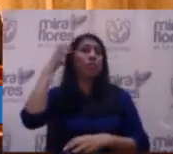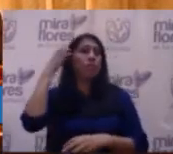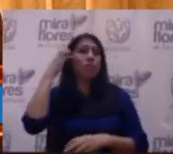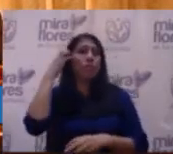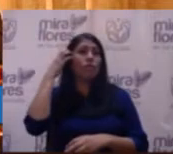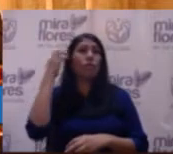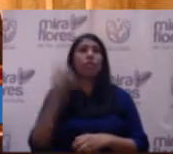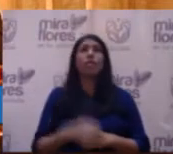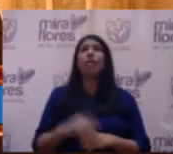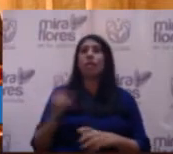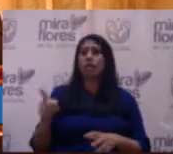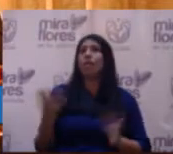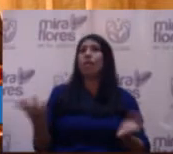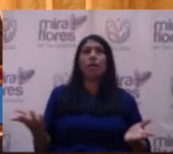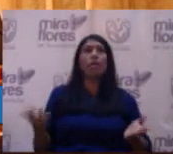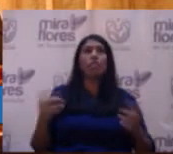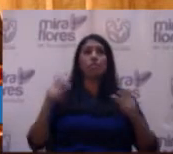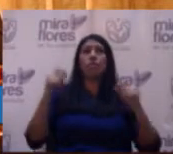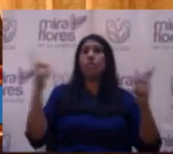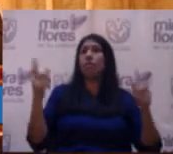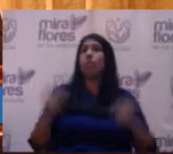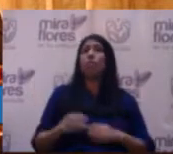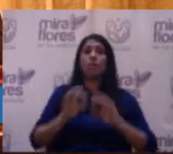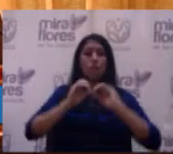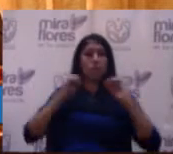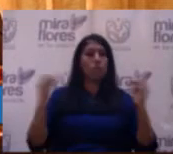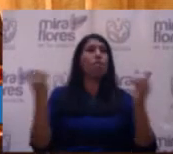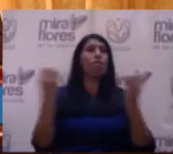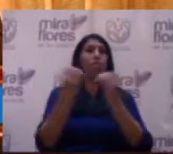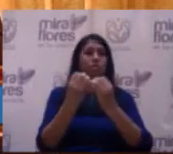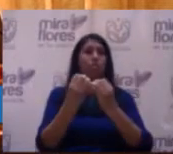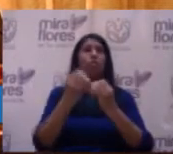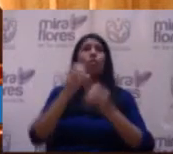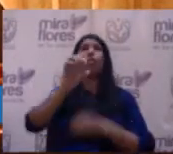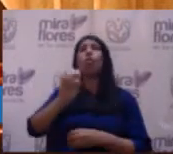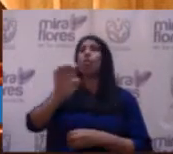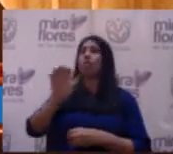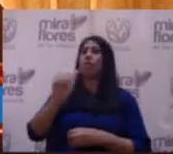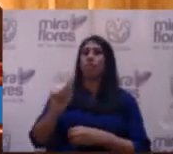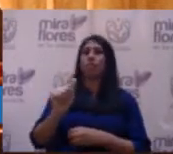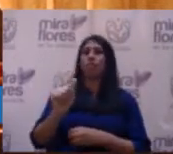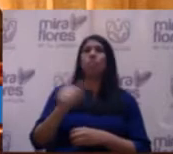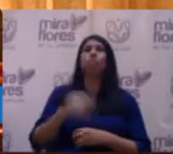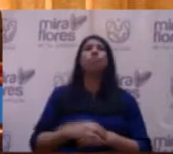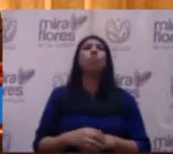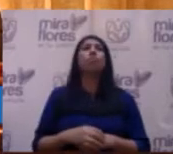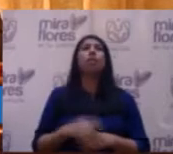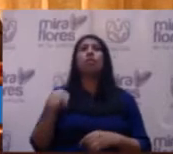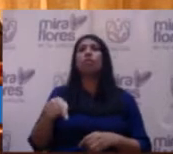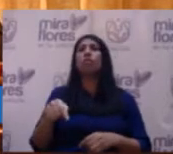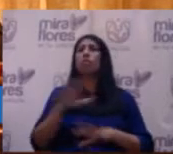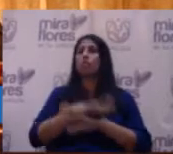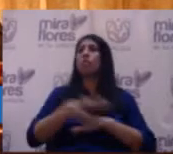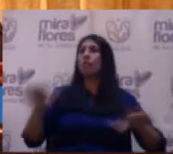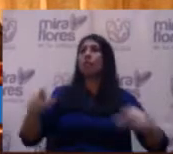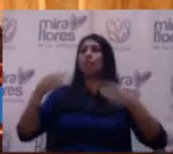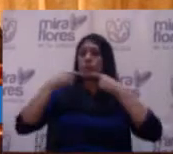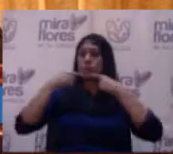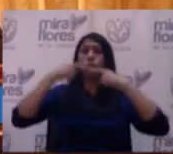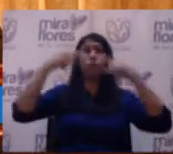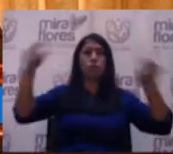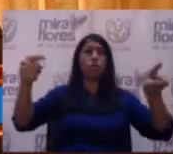que es reconocido en esta oportunidad por la Organización de los Estados Americanos. De esta manera terminaría yo con el informe que